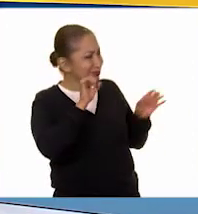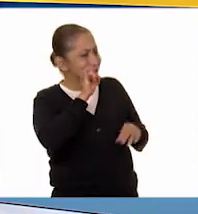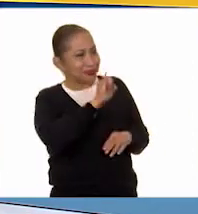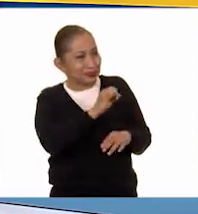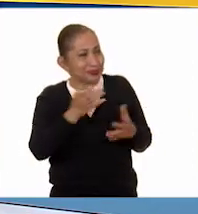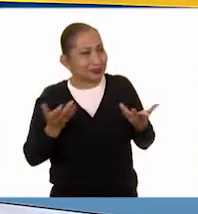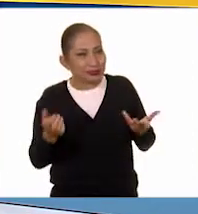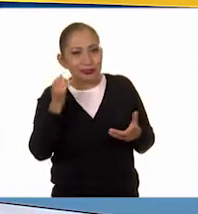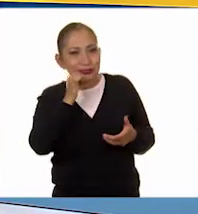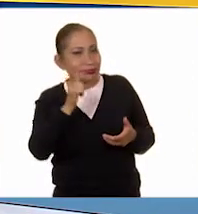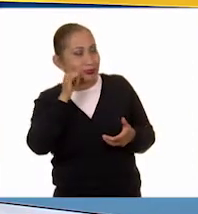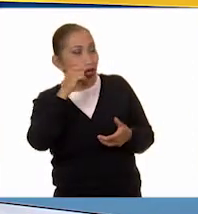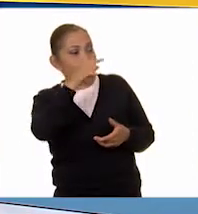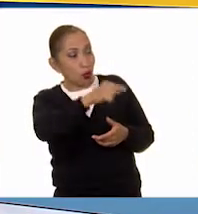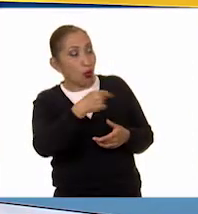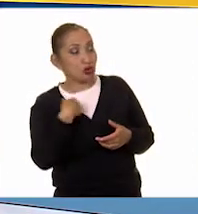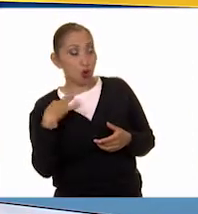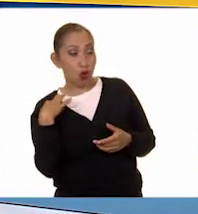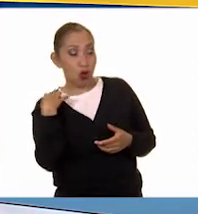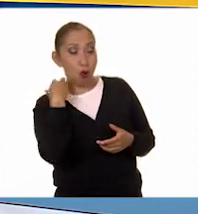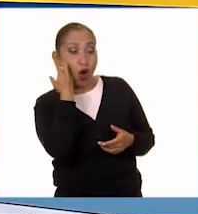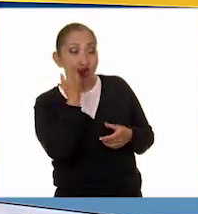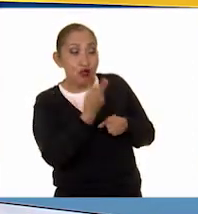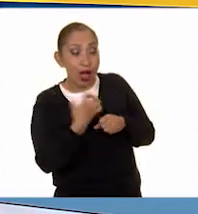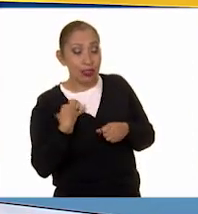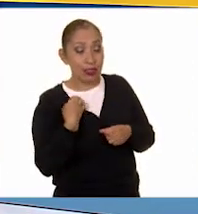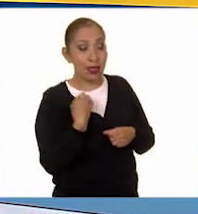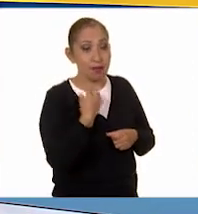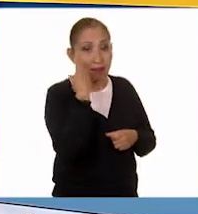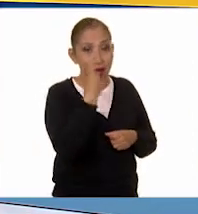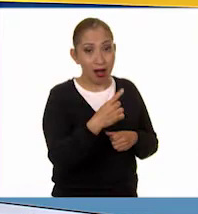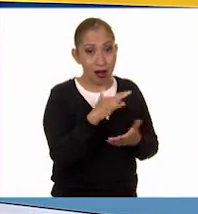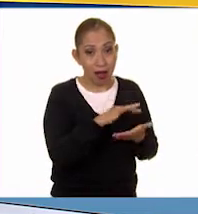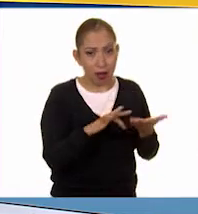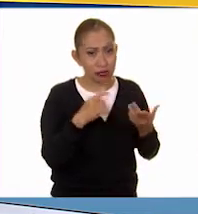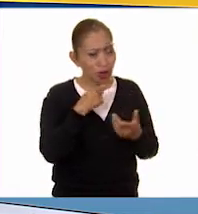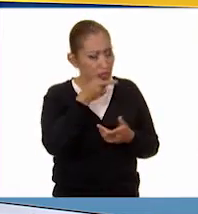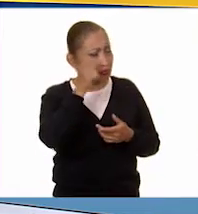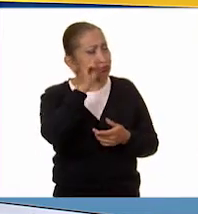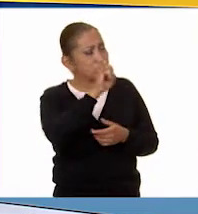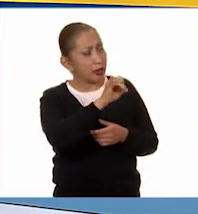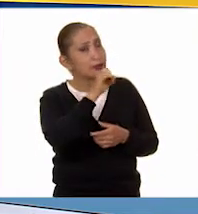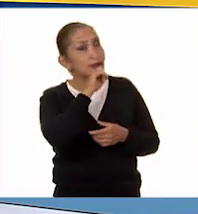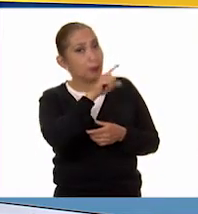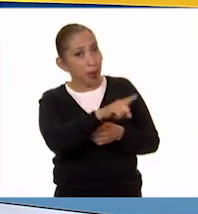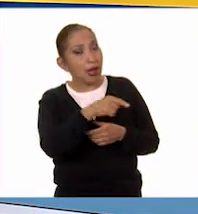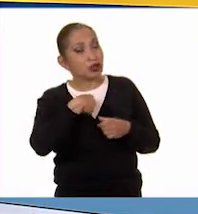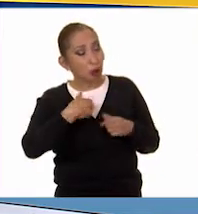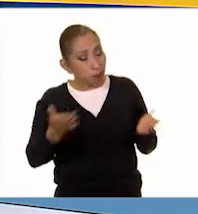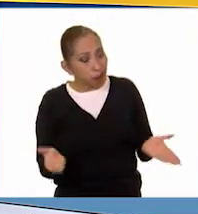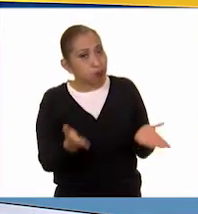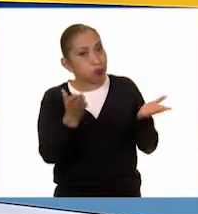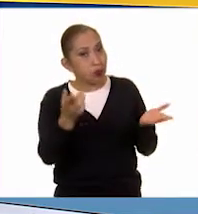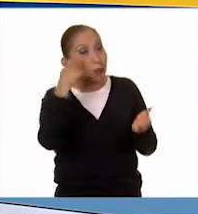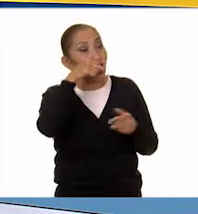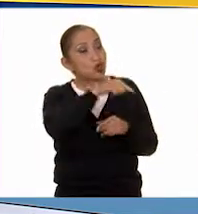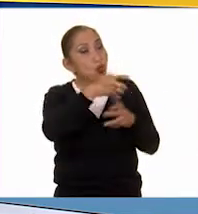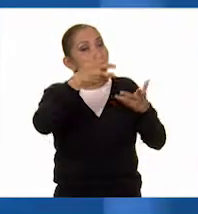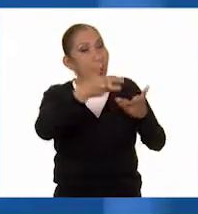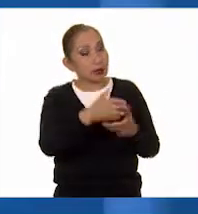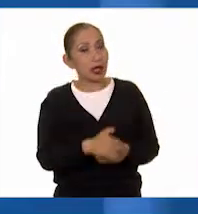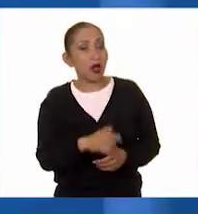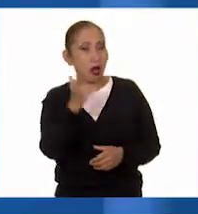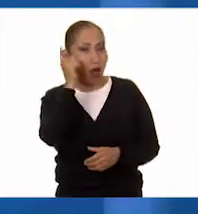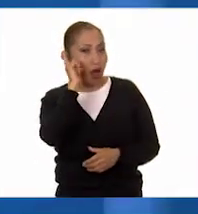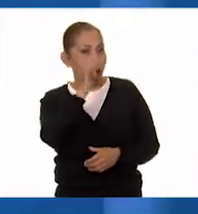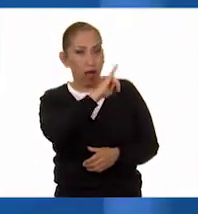María. Siempre que te has ofrecido como voluntaria para leer, no solo te he dicho que sí, sino que te he impulsado para que lo hagas.